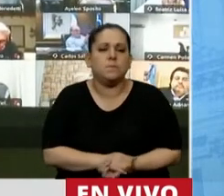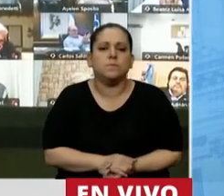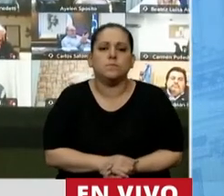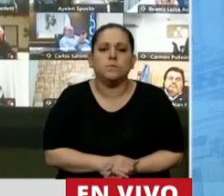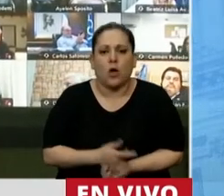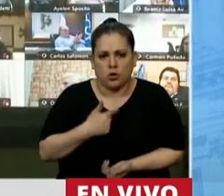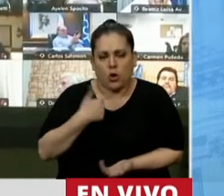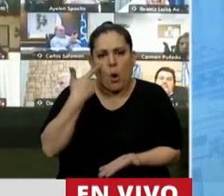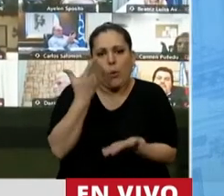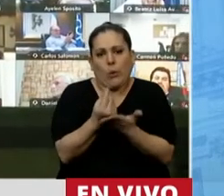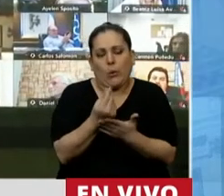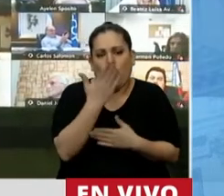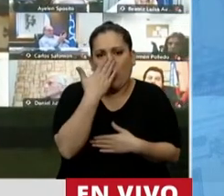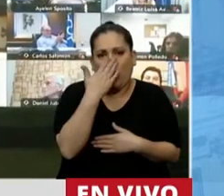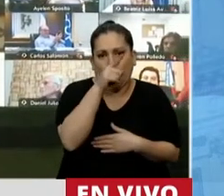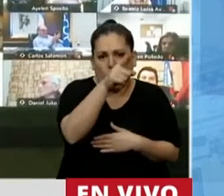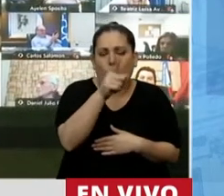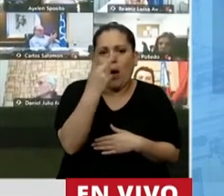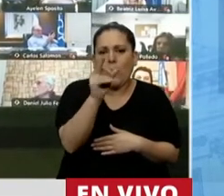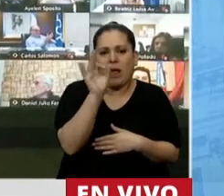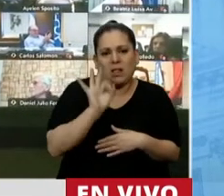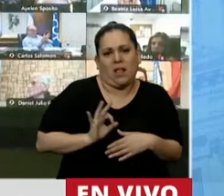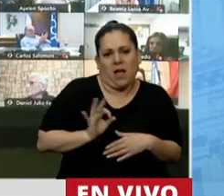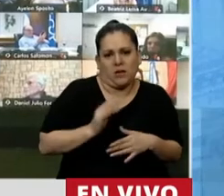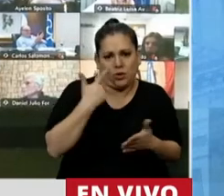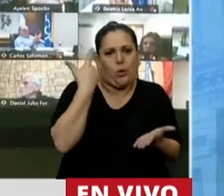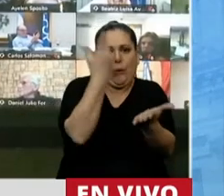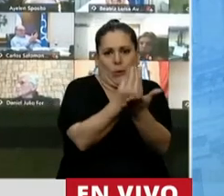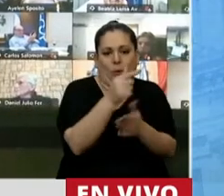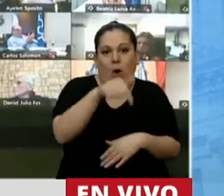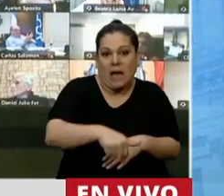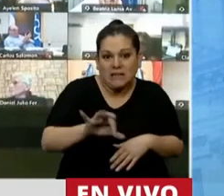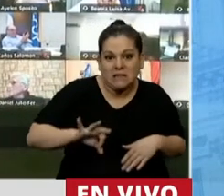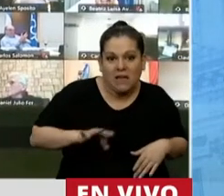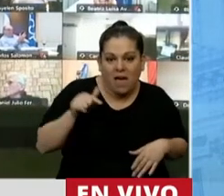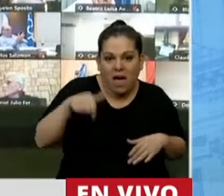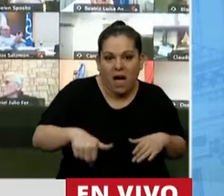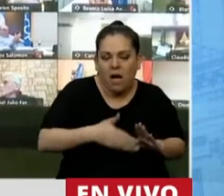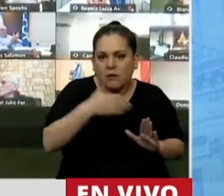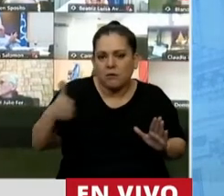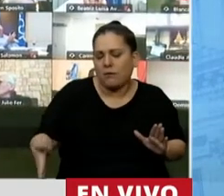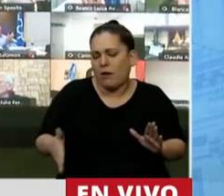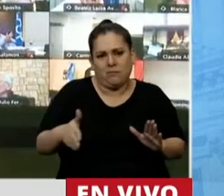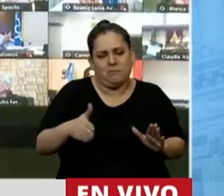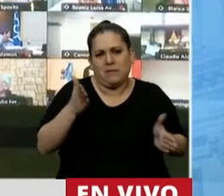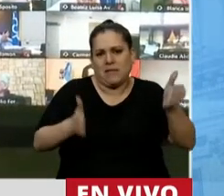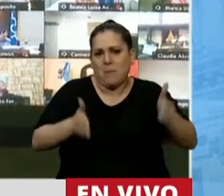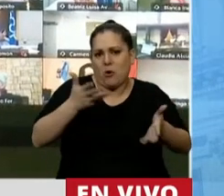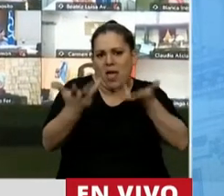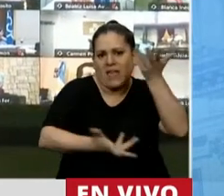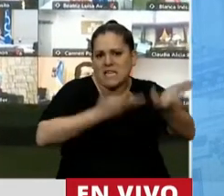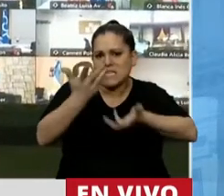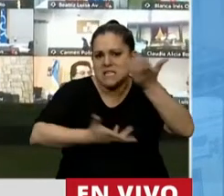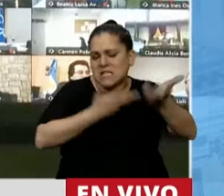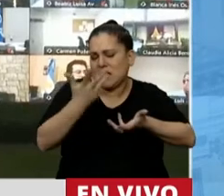yo vivo en Córdoba hace 20 años. Vivimos indudablemente este año una de las temporadas más fuertes de incendio.